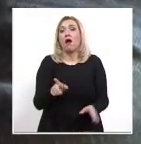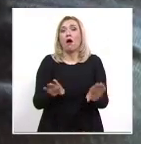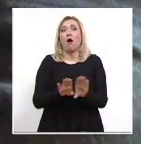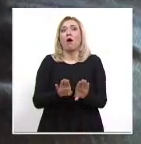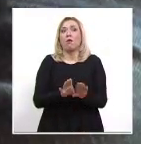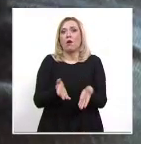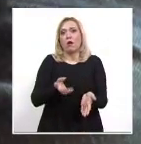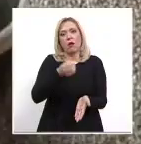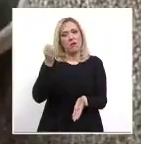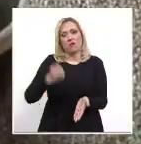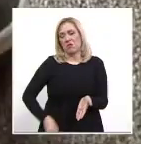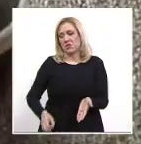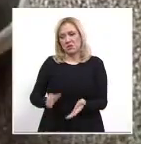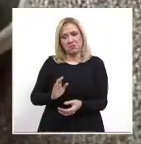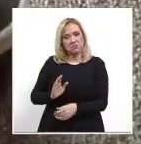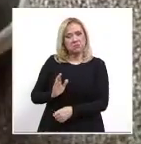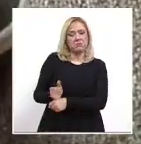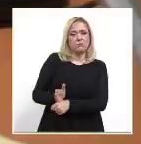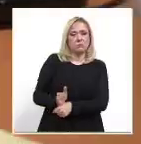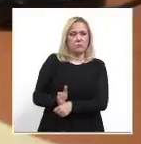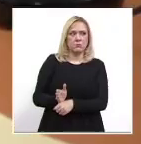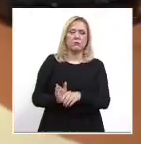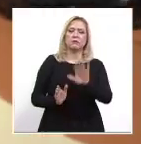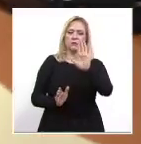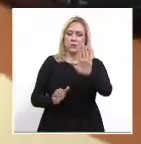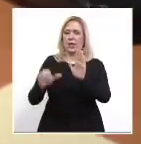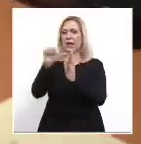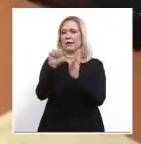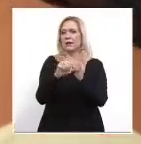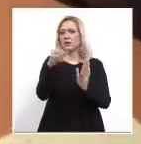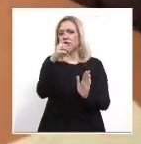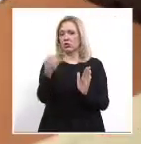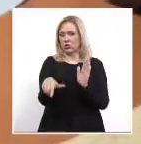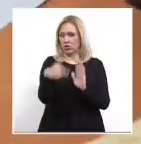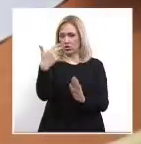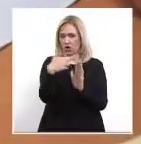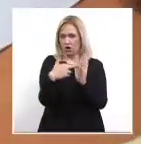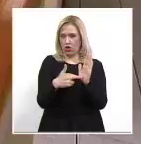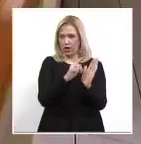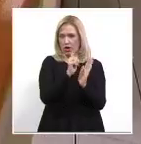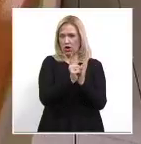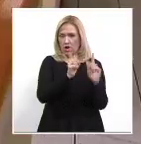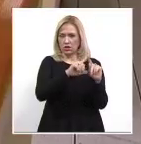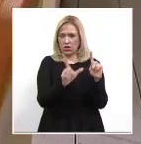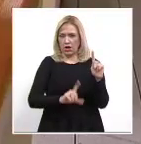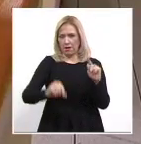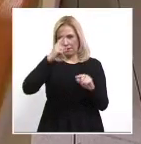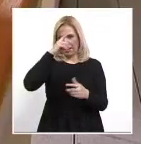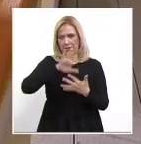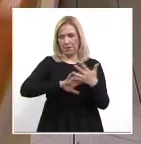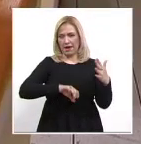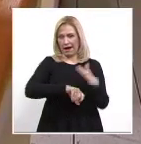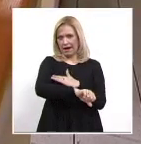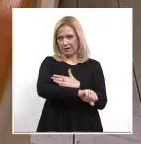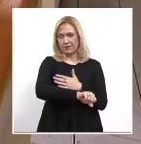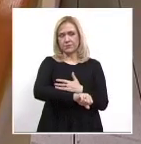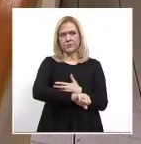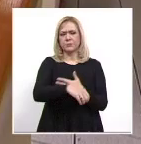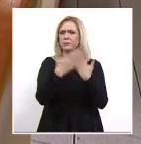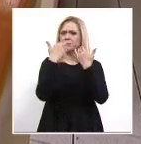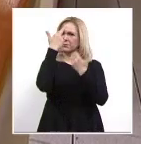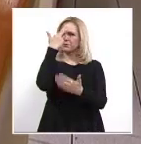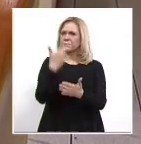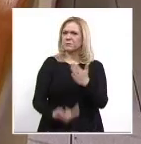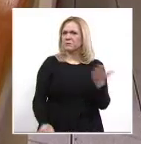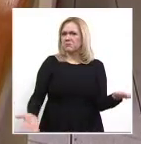imposición. La sala también determinó que el artículo 112 del Código Nacional de Procedimientos Penales no viola los